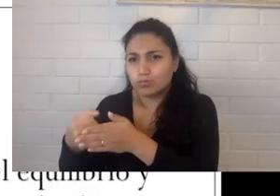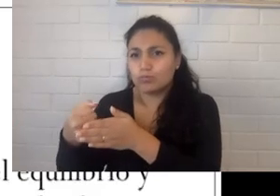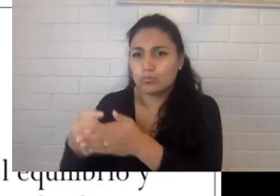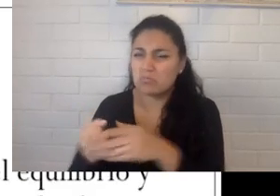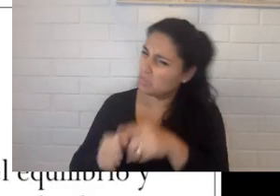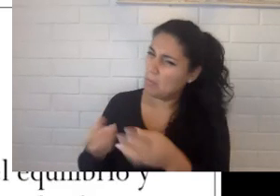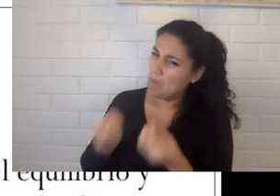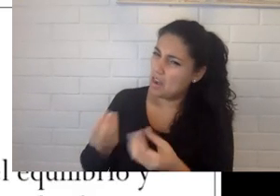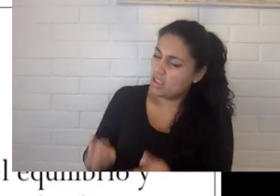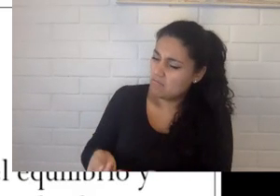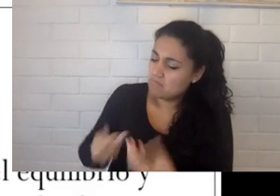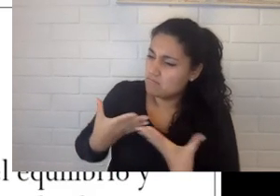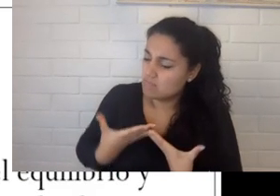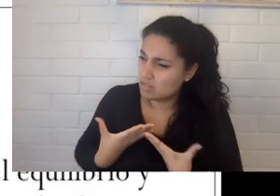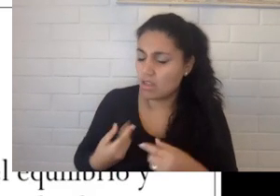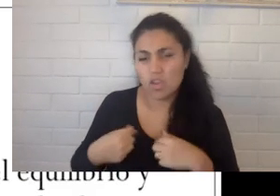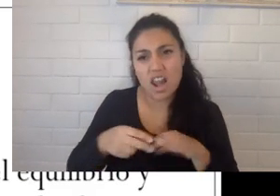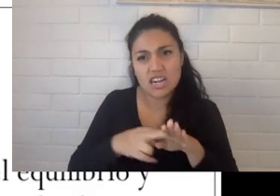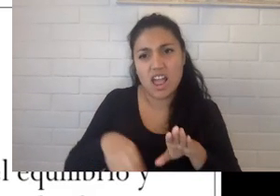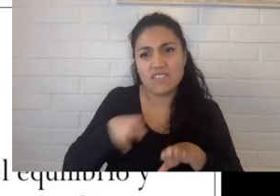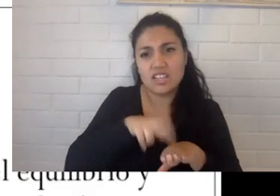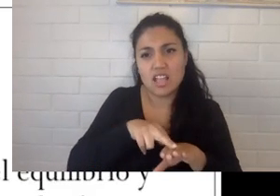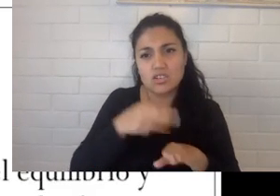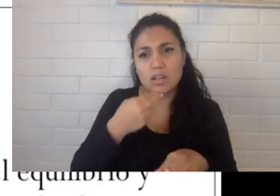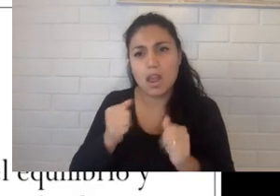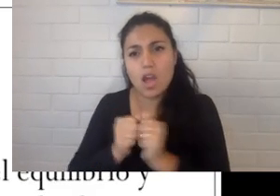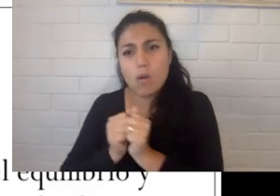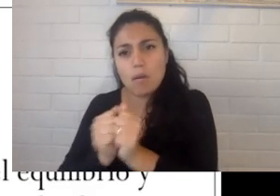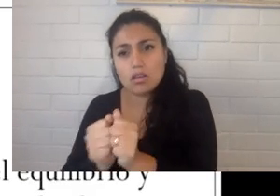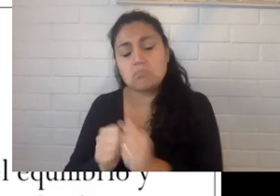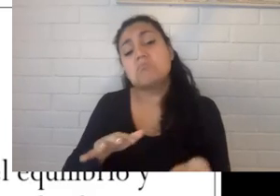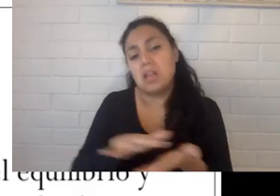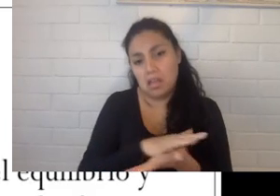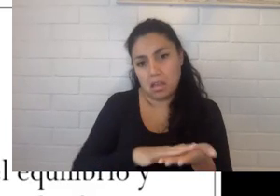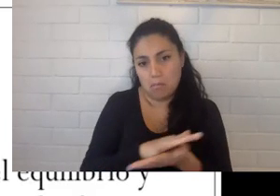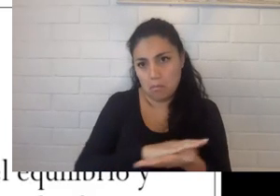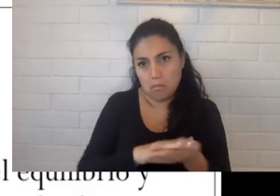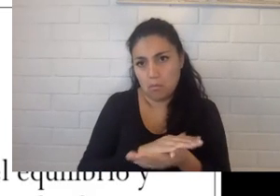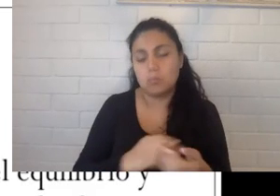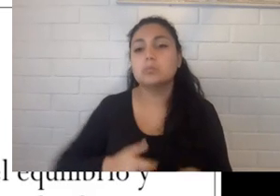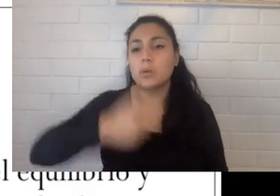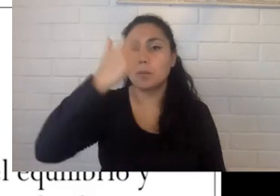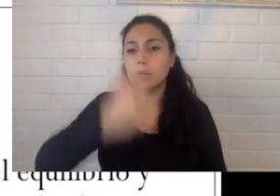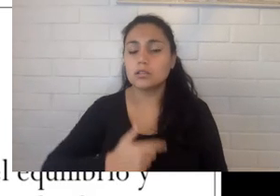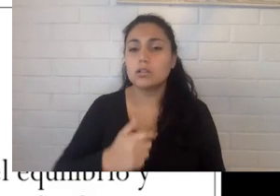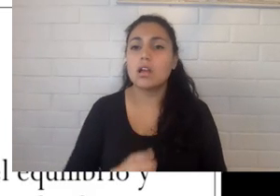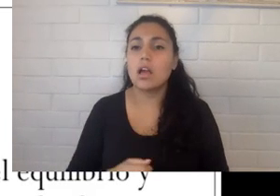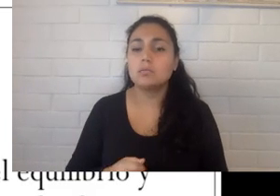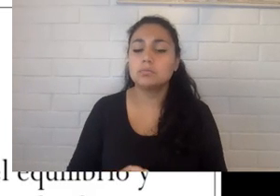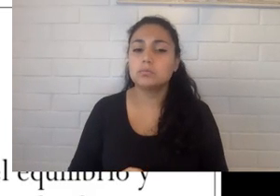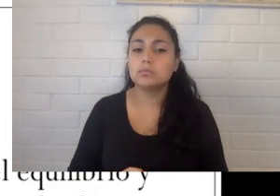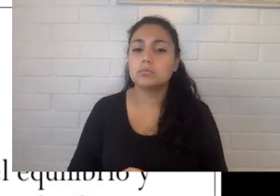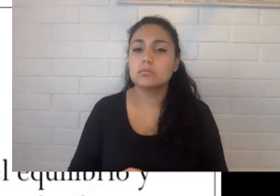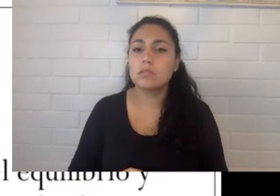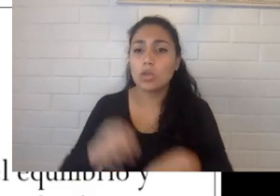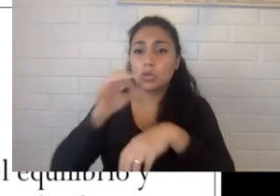rehabilitación y acompañamiento? De muchas maneras. Un ejemplo bien rápido y conciso, una persona que, producto de un